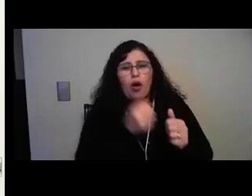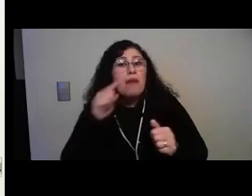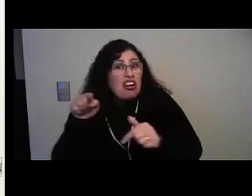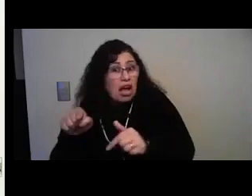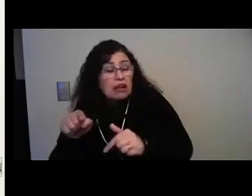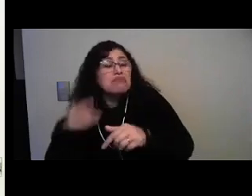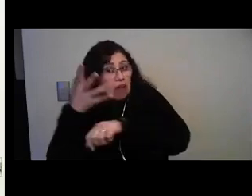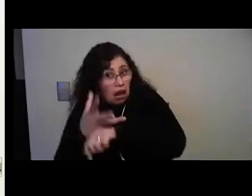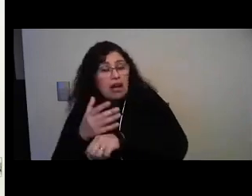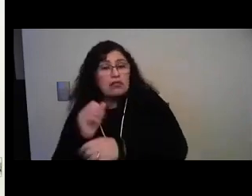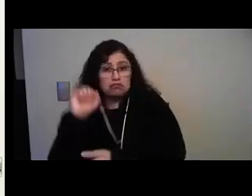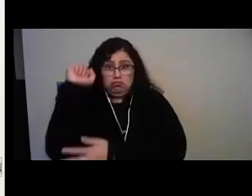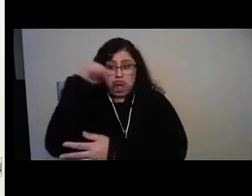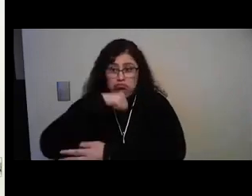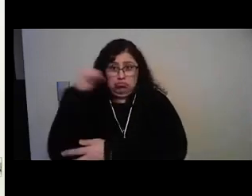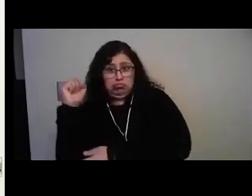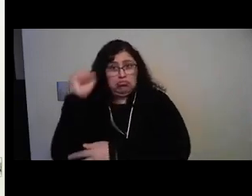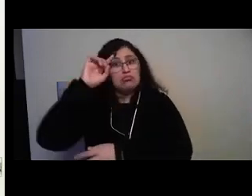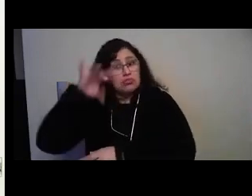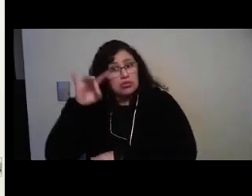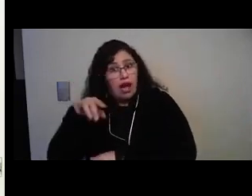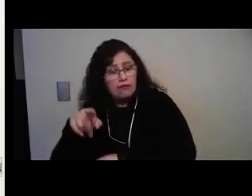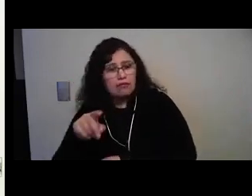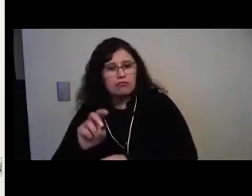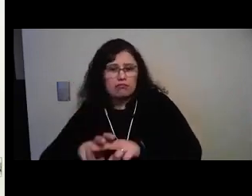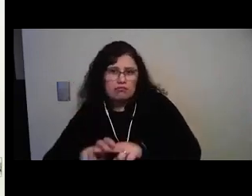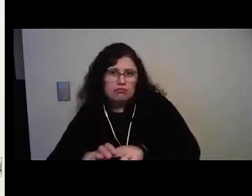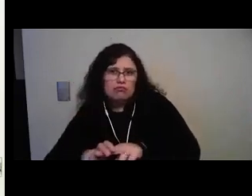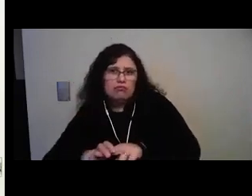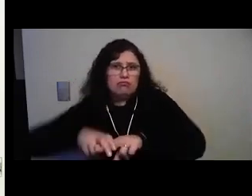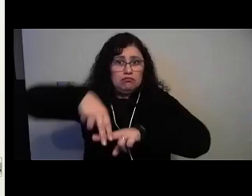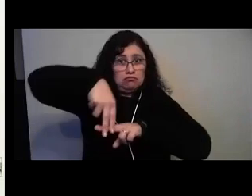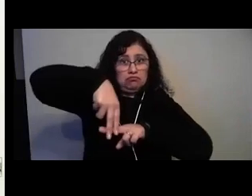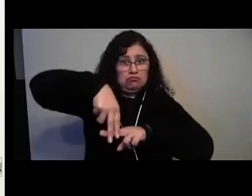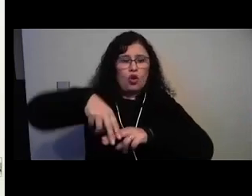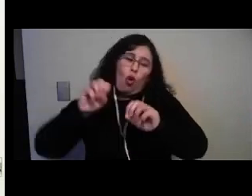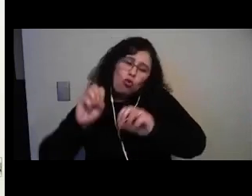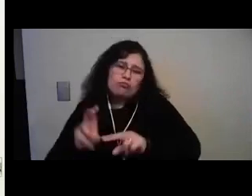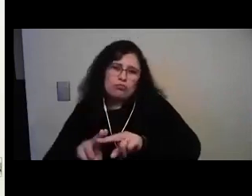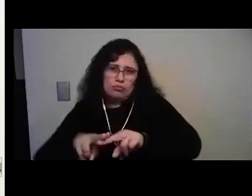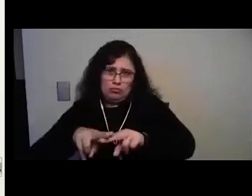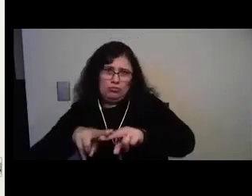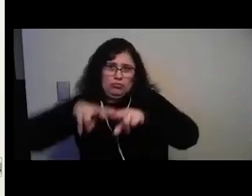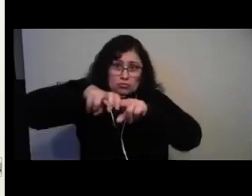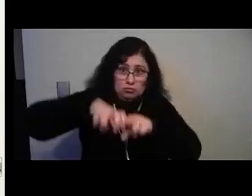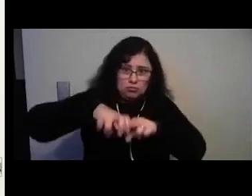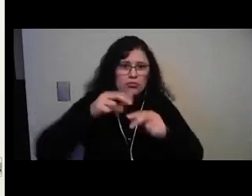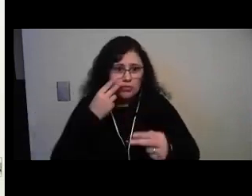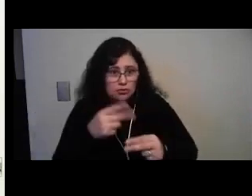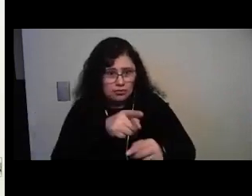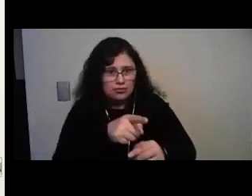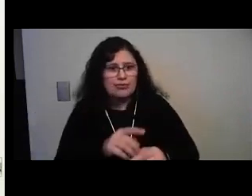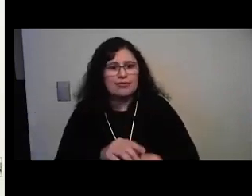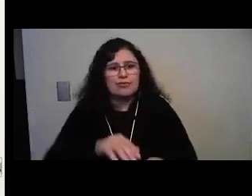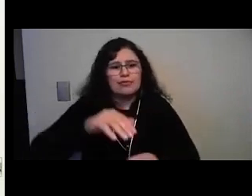por ejemplo, y se está comenzando a lograr la posición de sedente, lo gira como se ve en la primera imagen, ¿cierto? Lo ubica